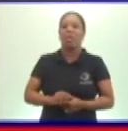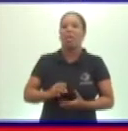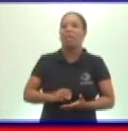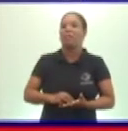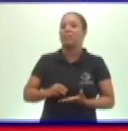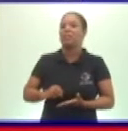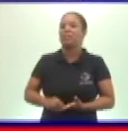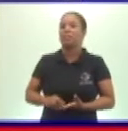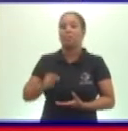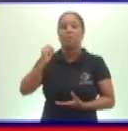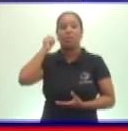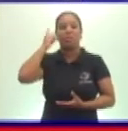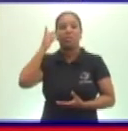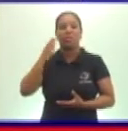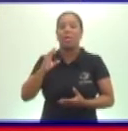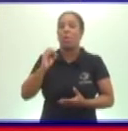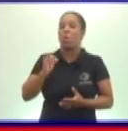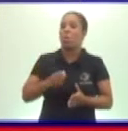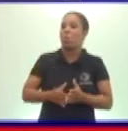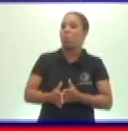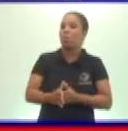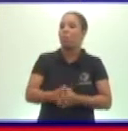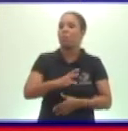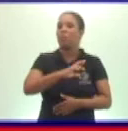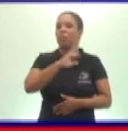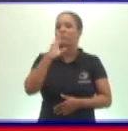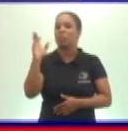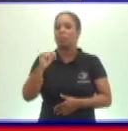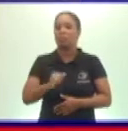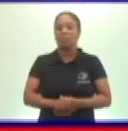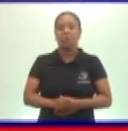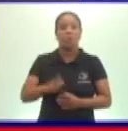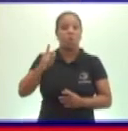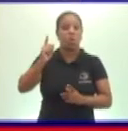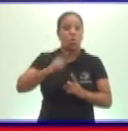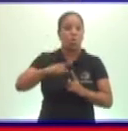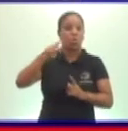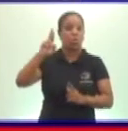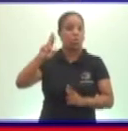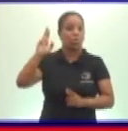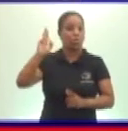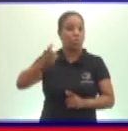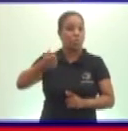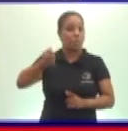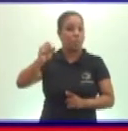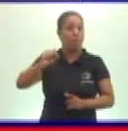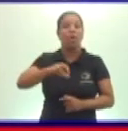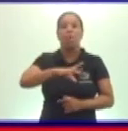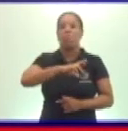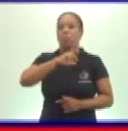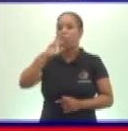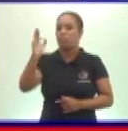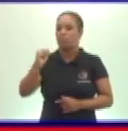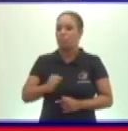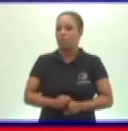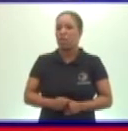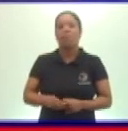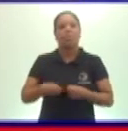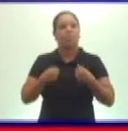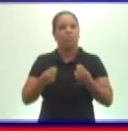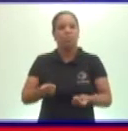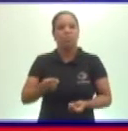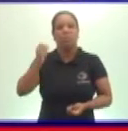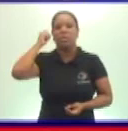son ideas y comportamientos revolucionarios. Tupac Amaru, como hemos hablado, es un revolucionario y expresa una ideología revolucionaria. ¿Por